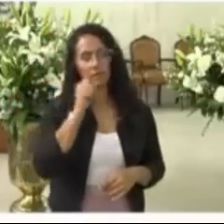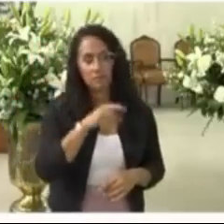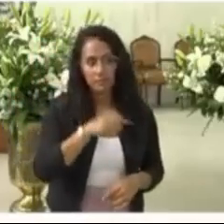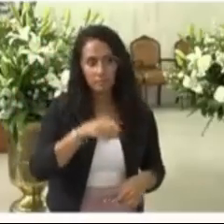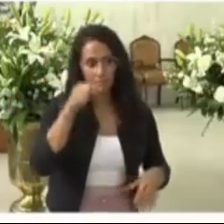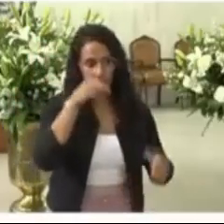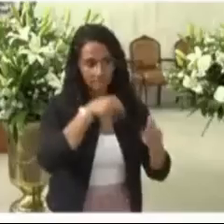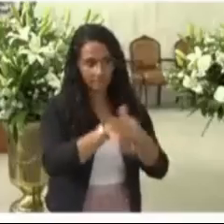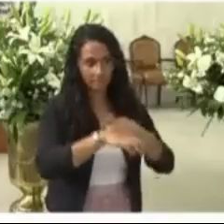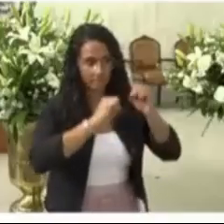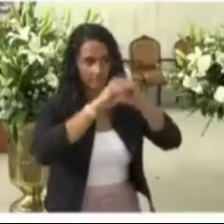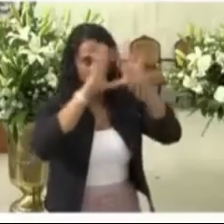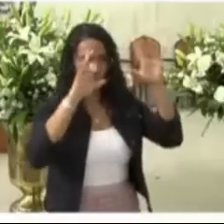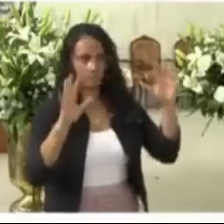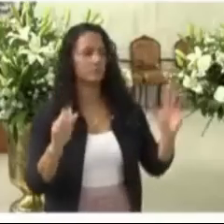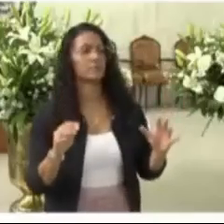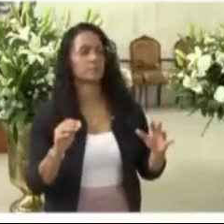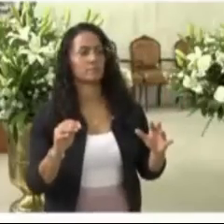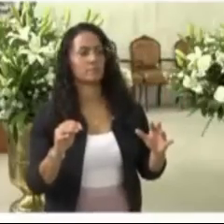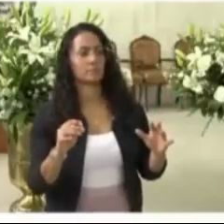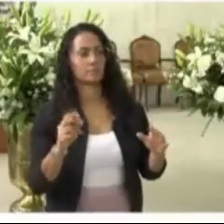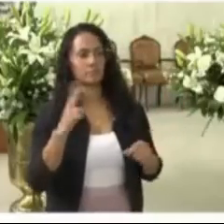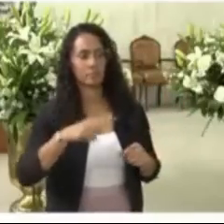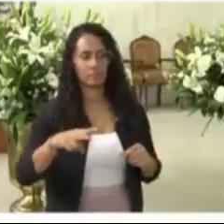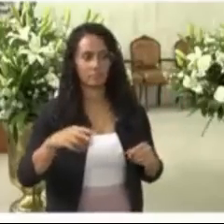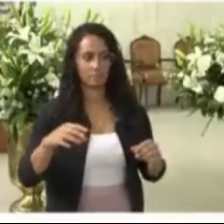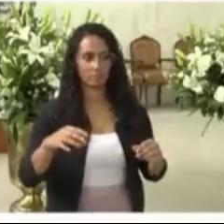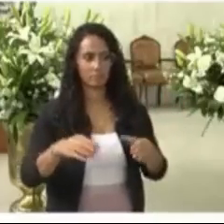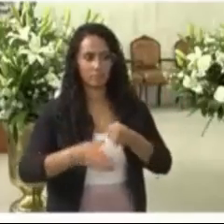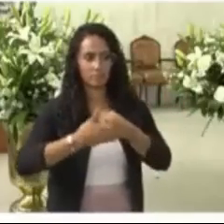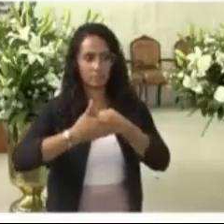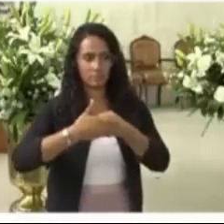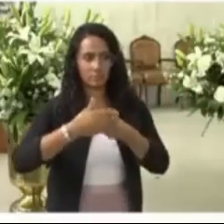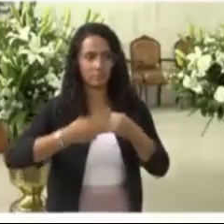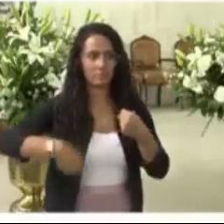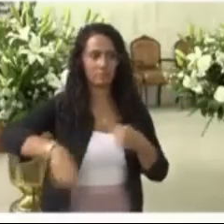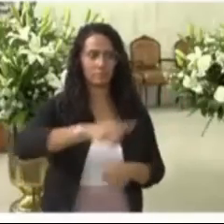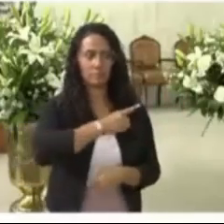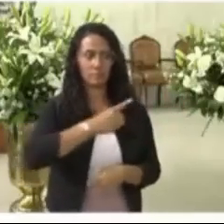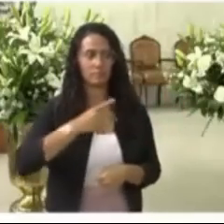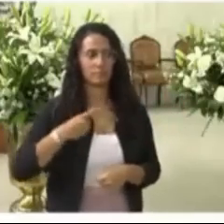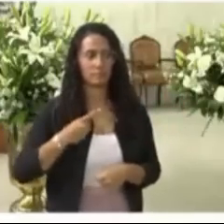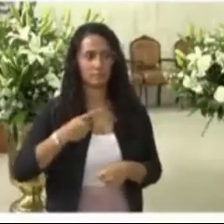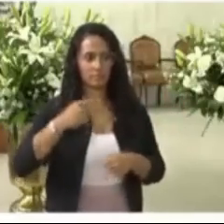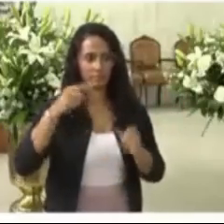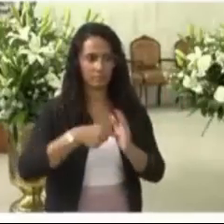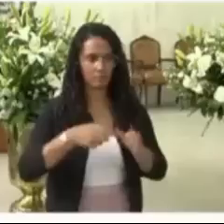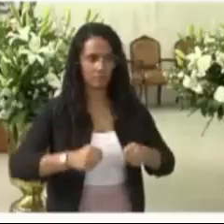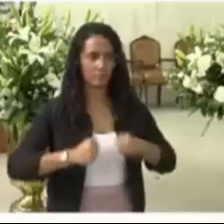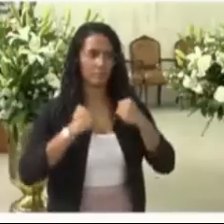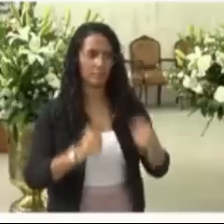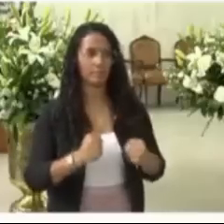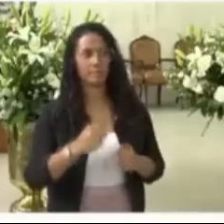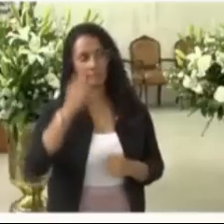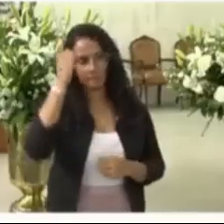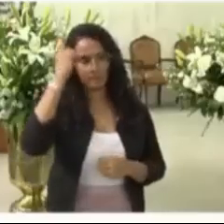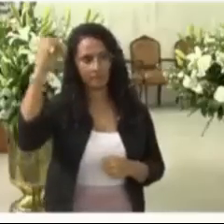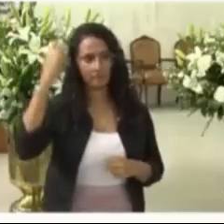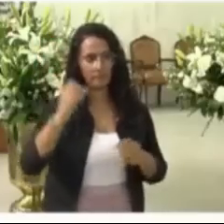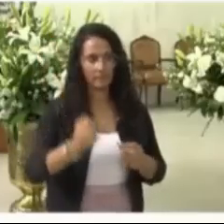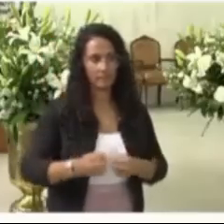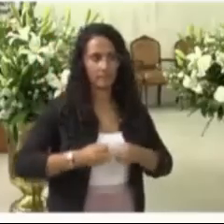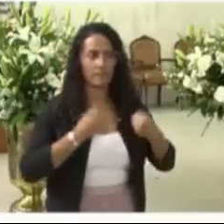seréis prosperados. Aleluya. Después de haber dicho esto, ordenó que